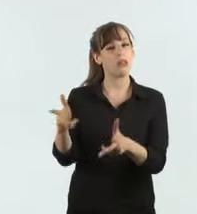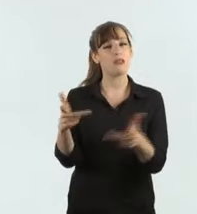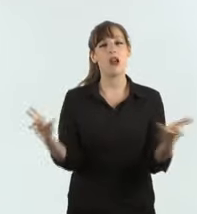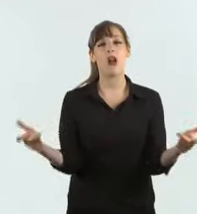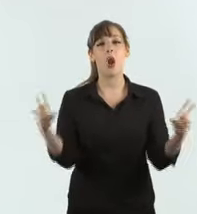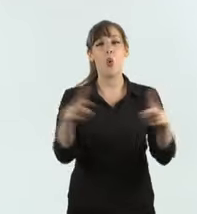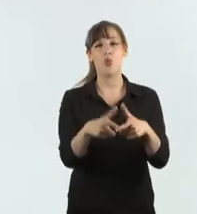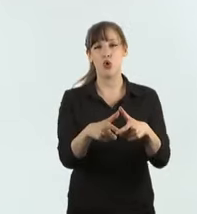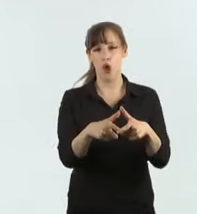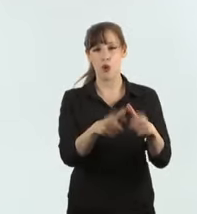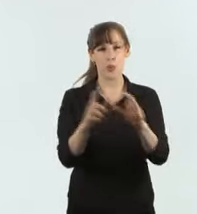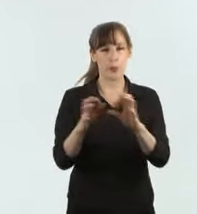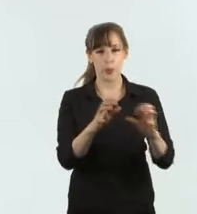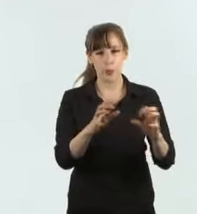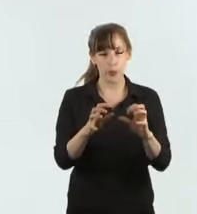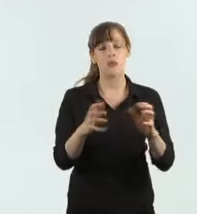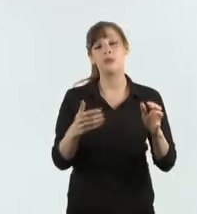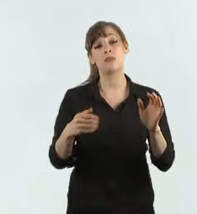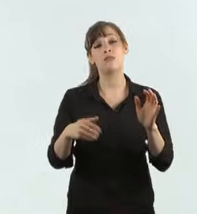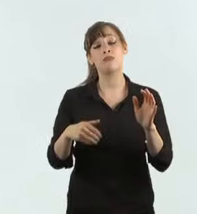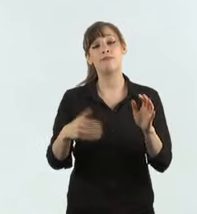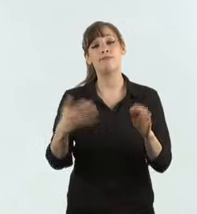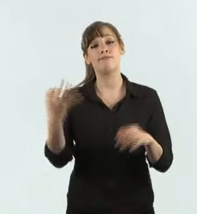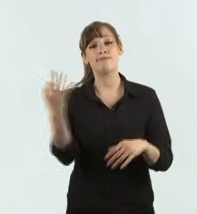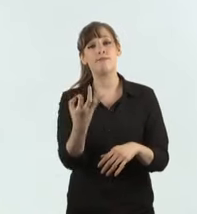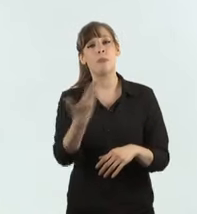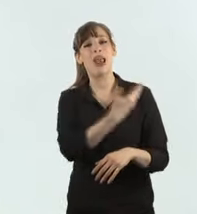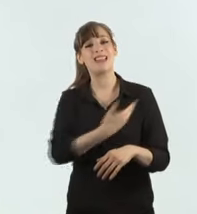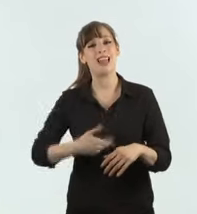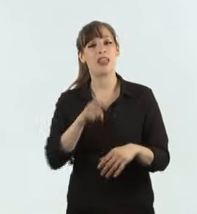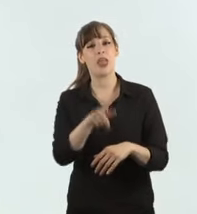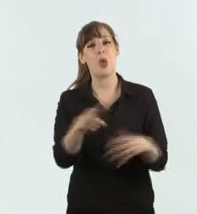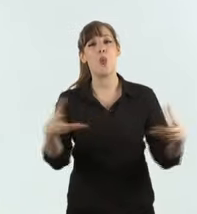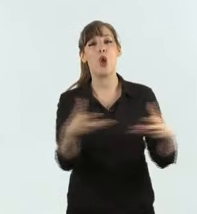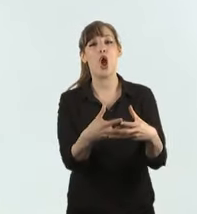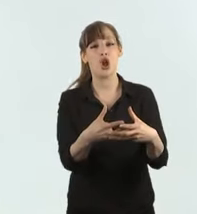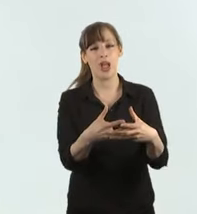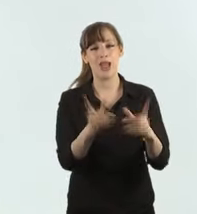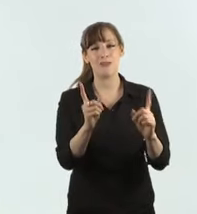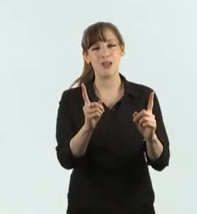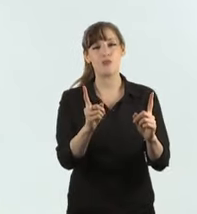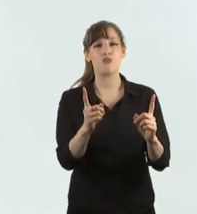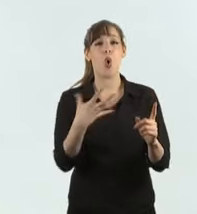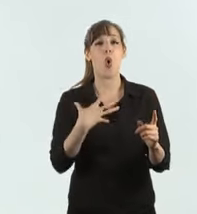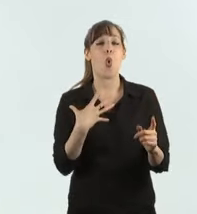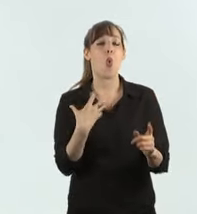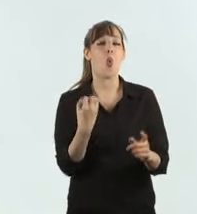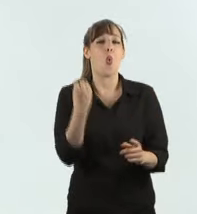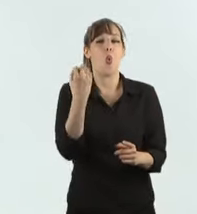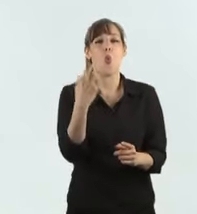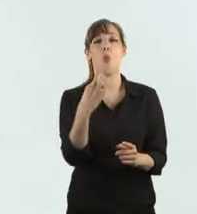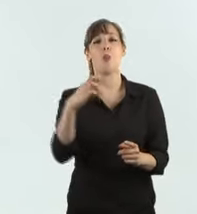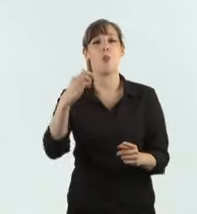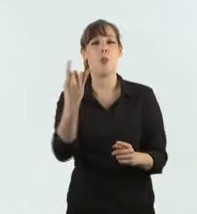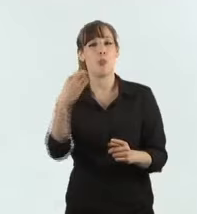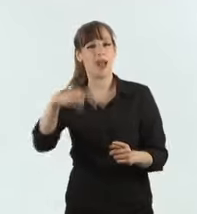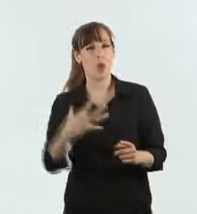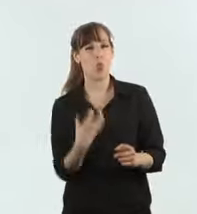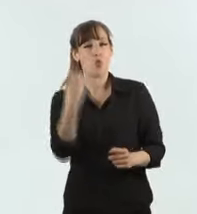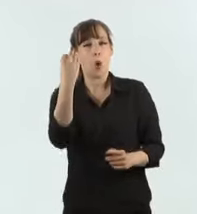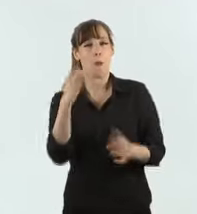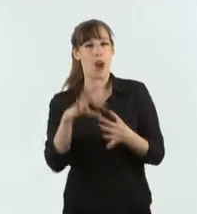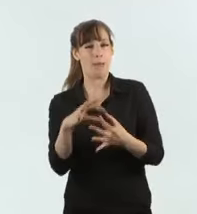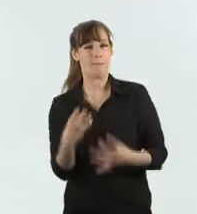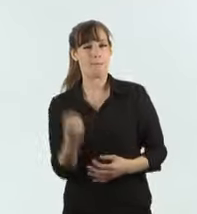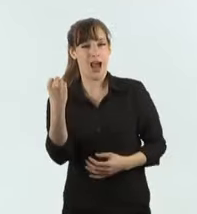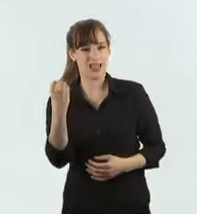especialmente porque vienen del presidente del bloque del gobierno anterior de Unión por la patria Germán Martínez y aluden al presidente